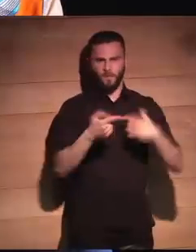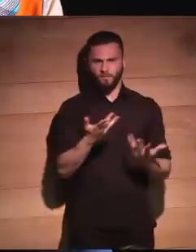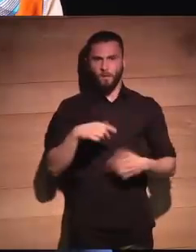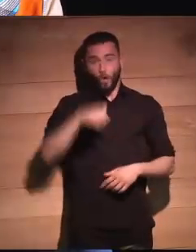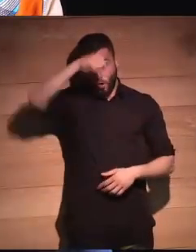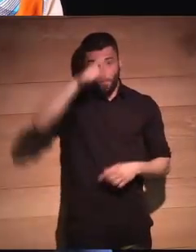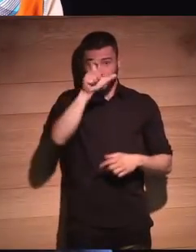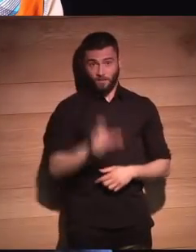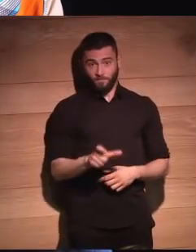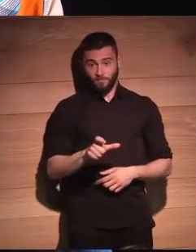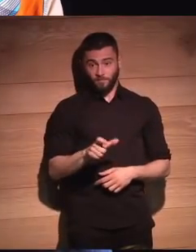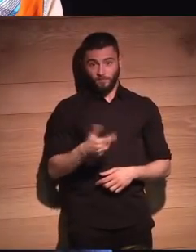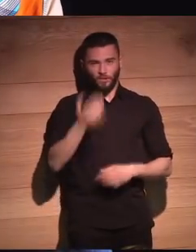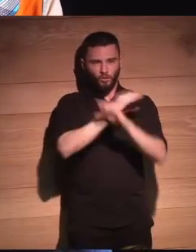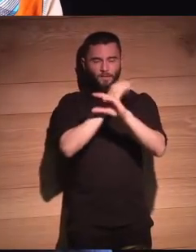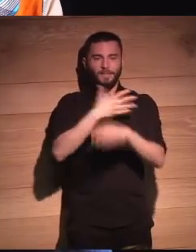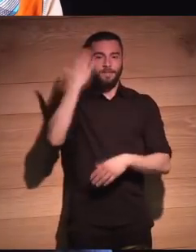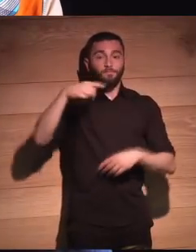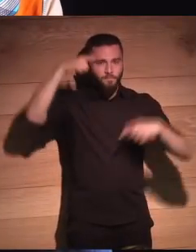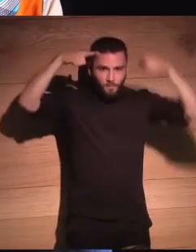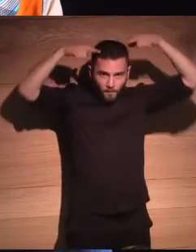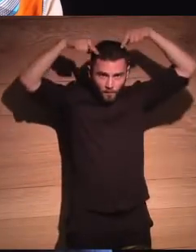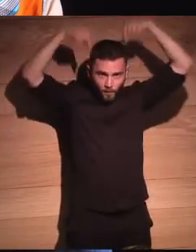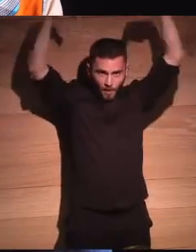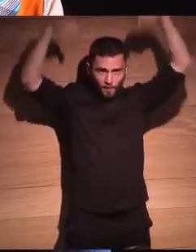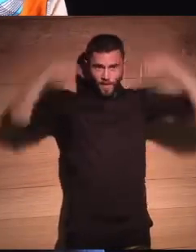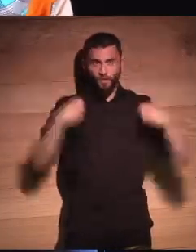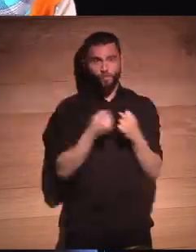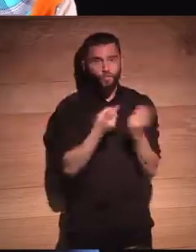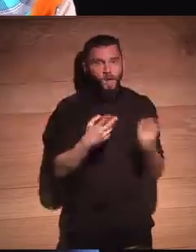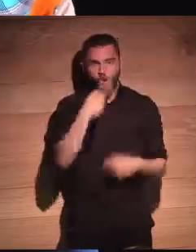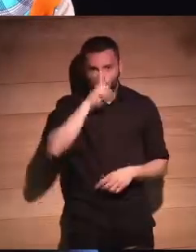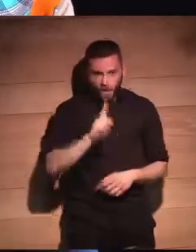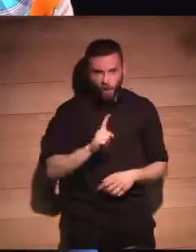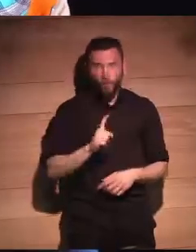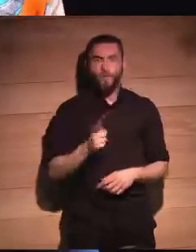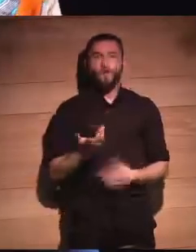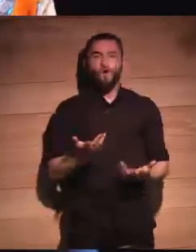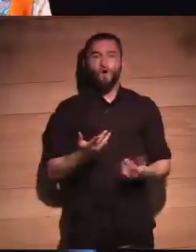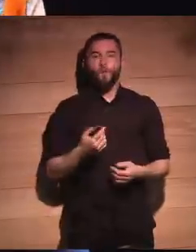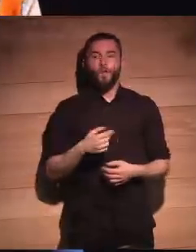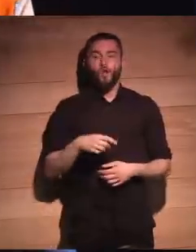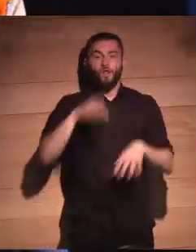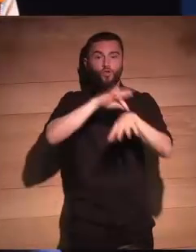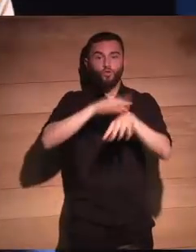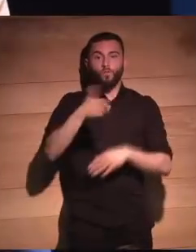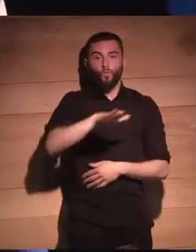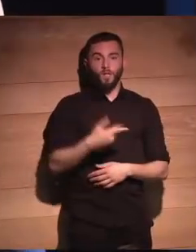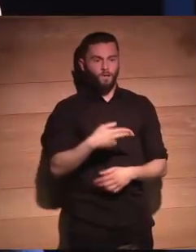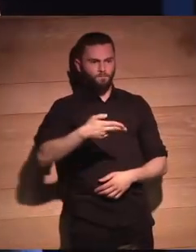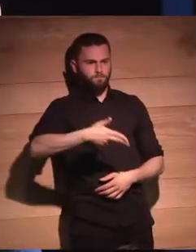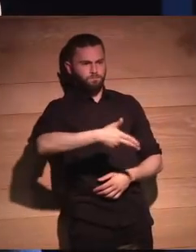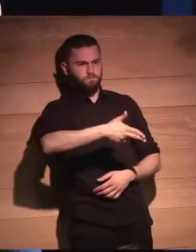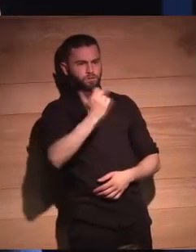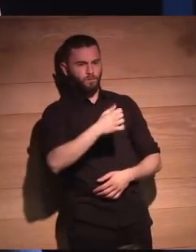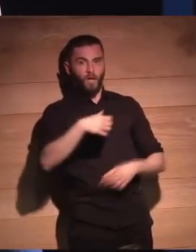primeros TVOs de Batman, ahora no recuerdo el número, pero el sicario del Doctor Muerte le pega un tiro a Batman y le pega un tiro.